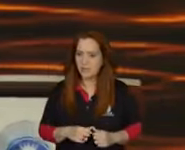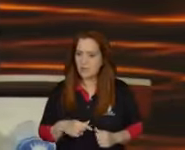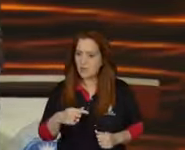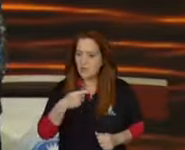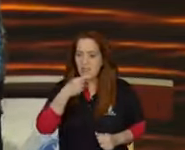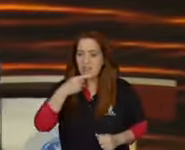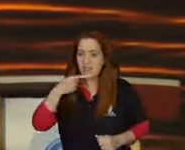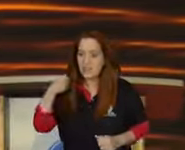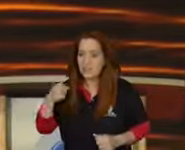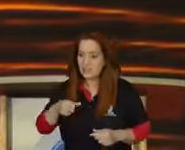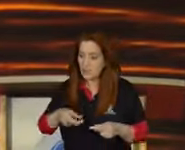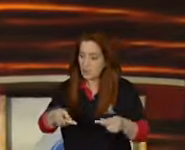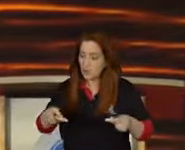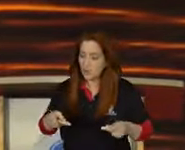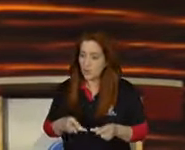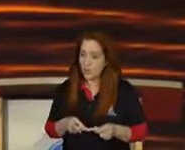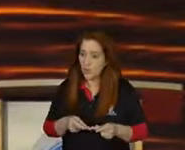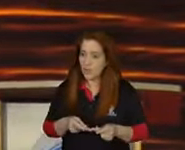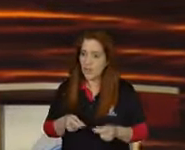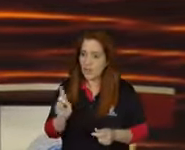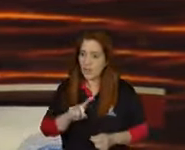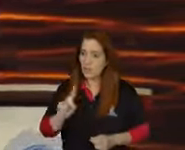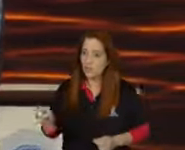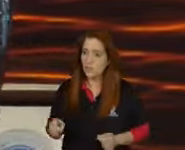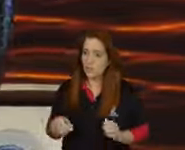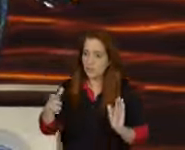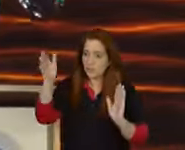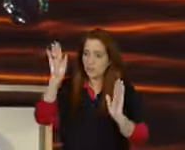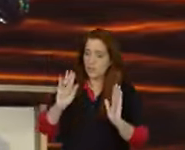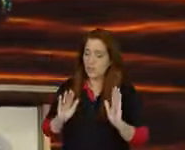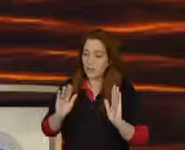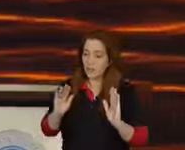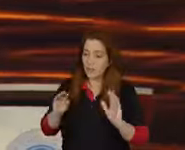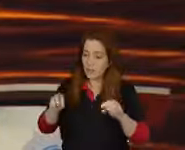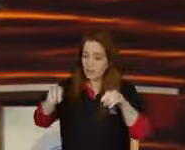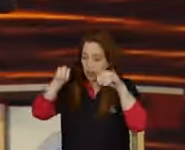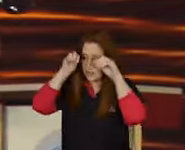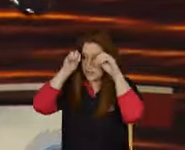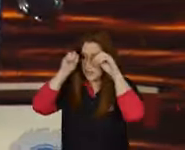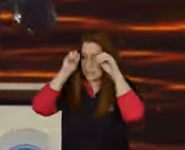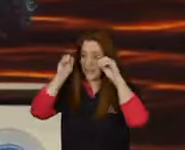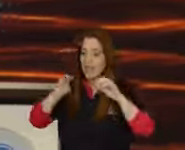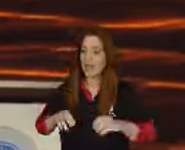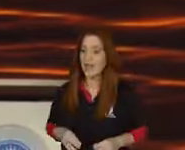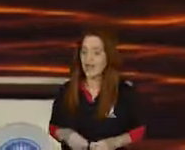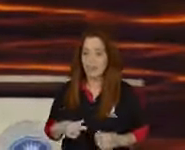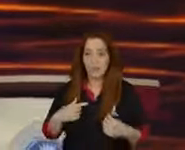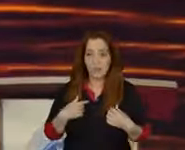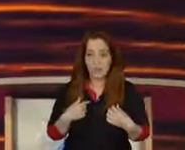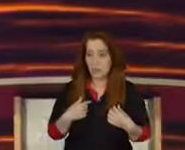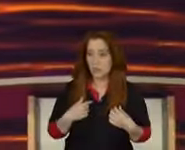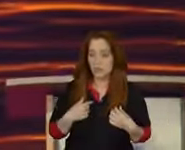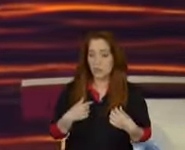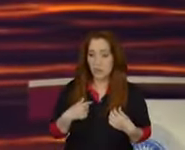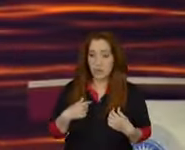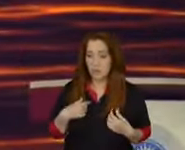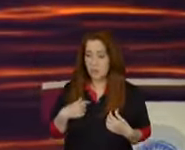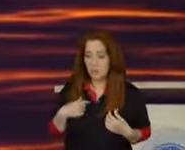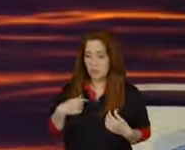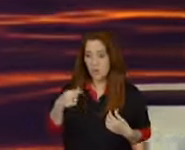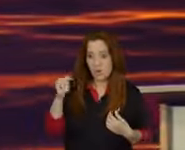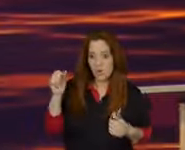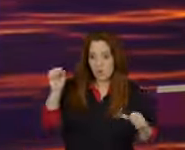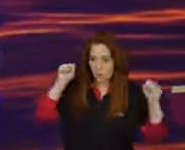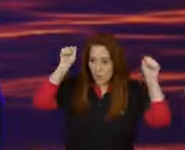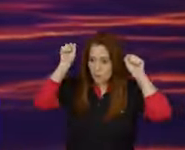desierto te capacitaré, te traigo hasta aquí porque tu corazón yo quiero ver y no lo dudo nunca. Yo sé que tú me amas, pero saber si tú